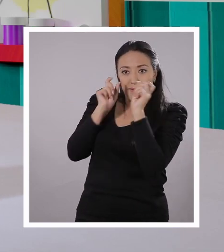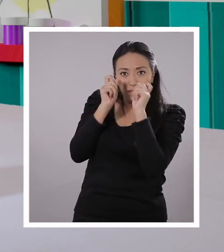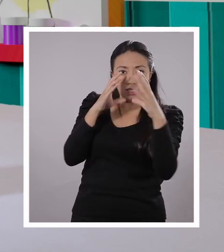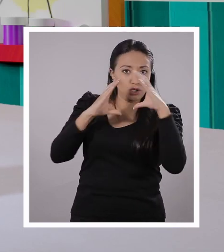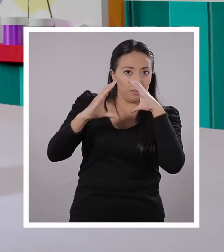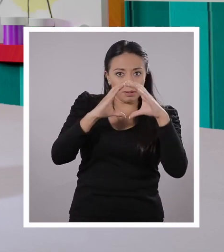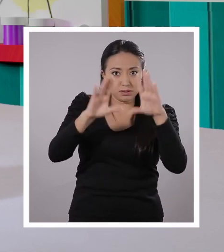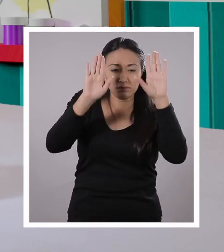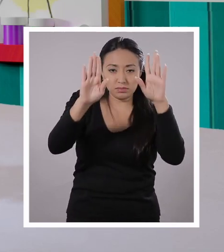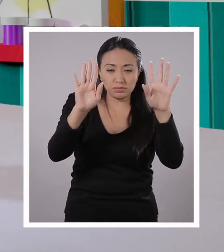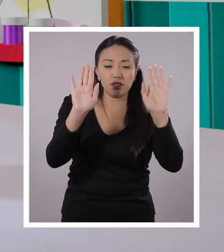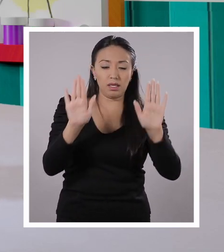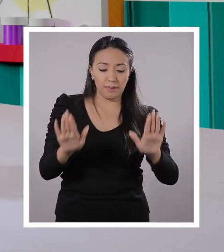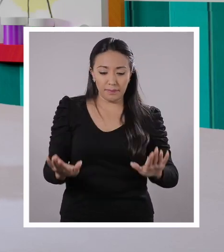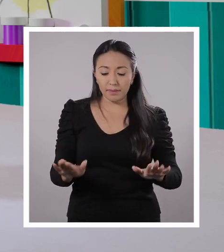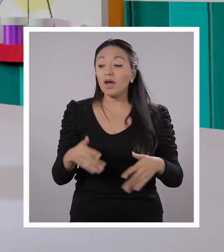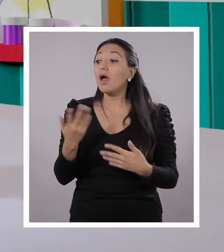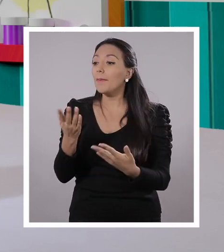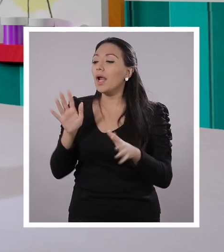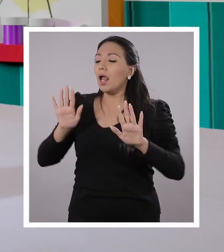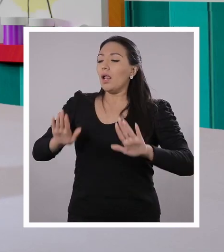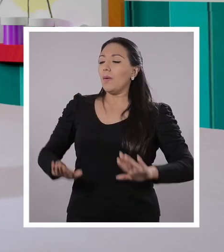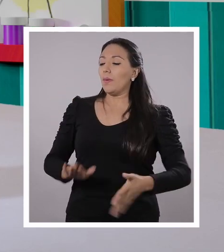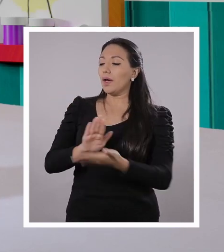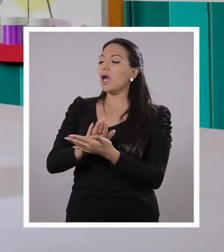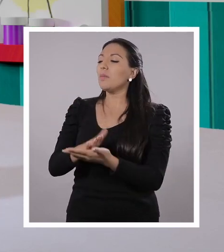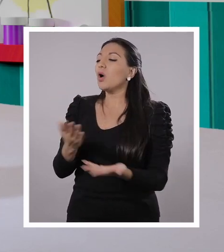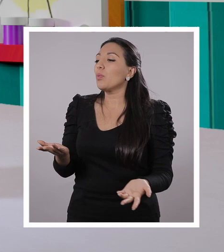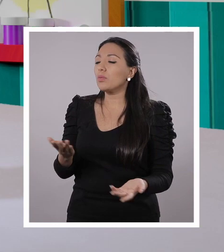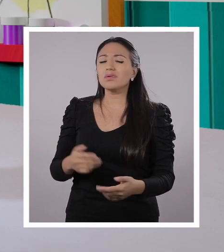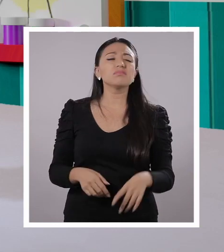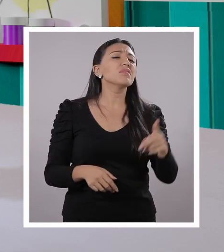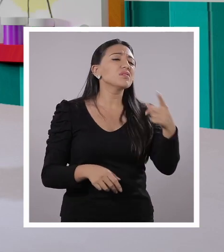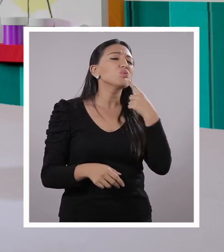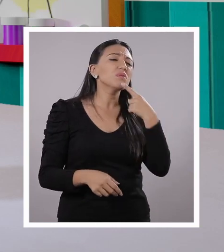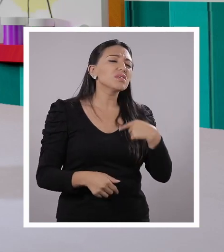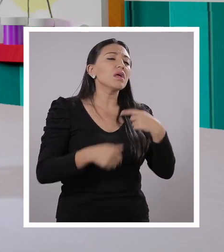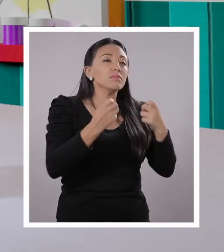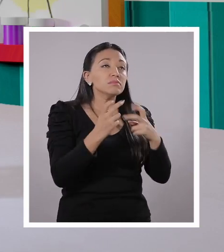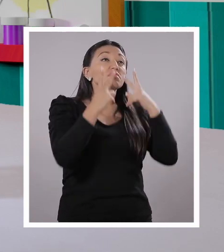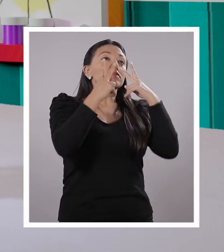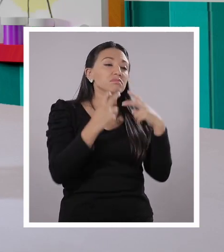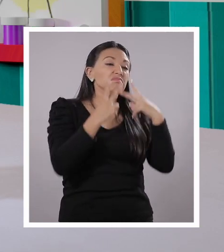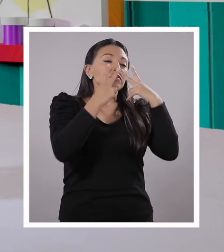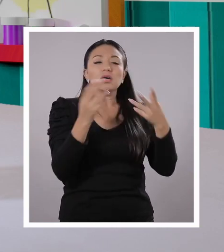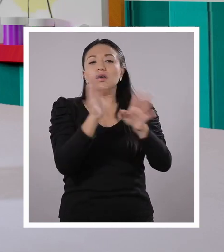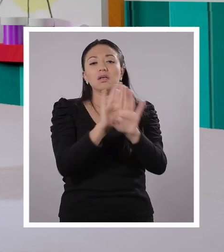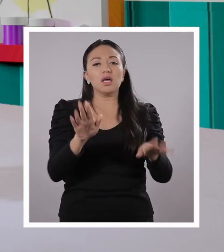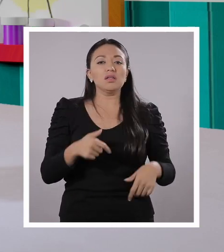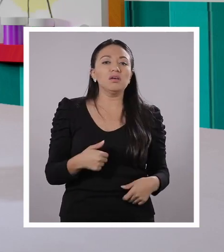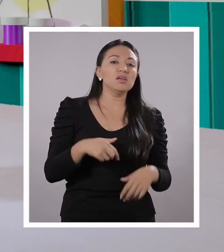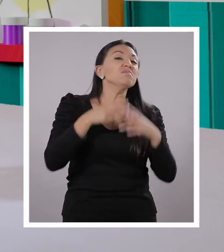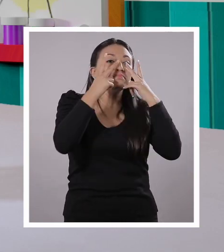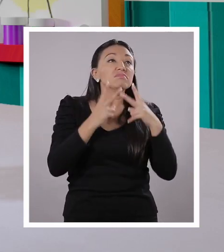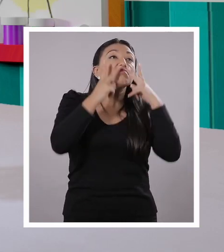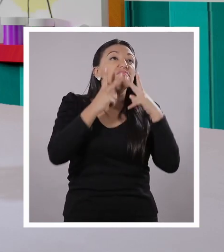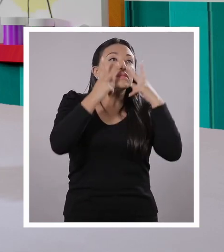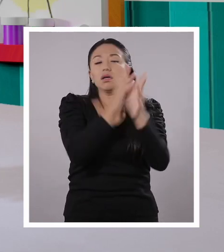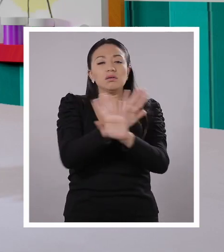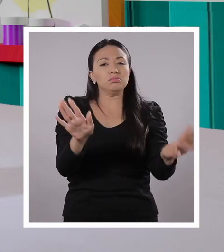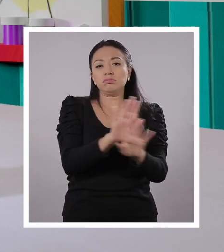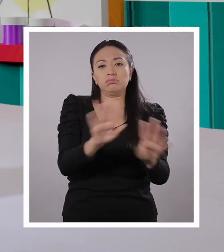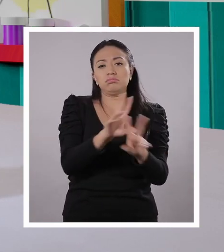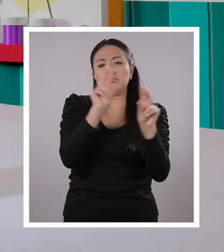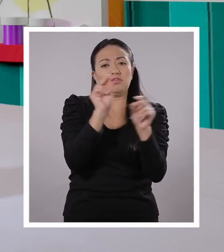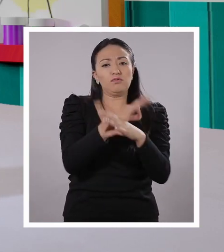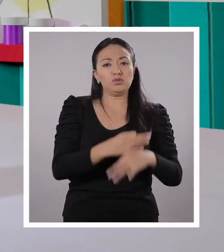para entendernos necesitamos volver a la calma. ¿Qué debemos hacer para volver a la calma? No sé qué usted me dijo, profe, que debo respirar, pero ya no me funciona ni la del flamingo ni la de la lechuza, no